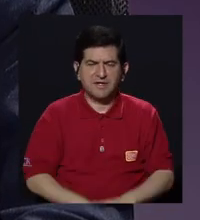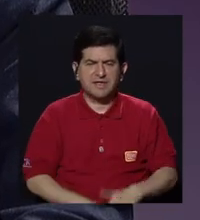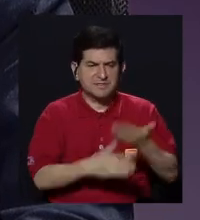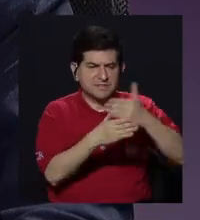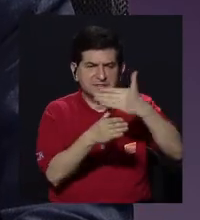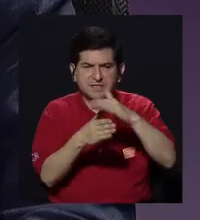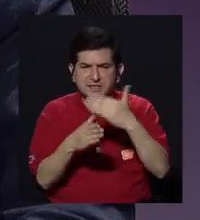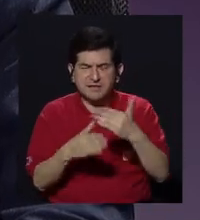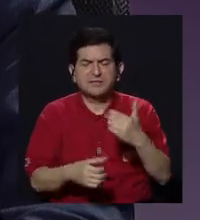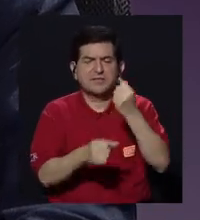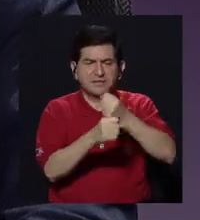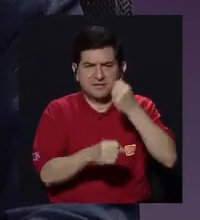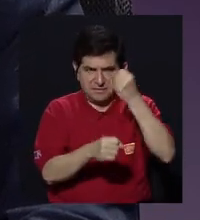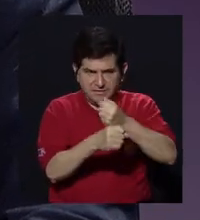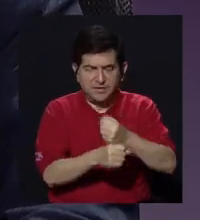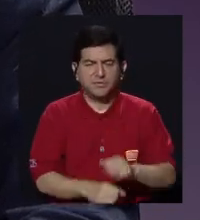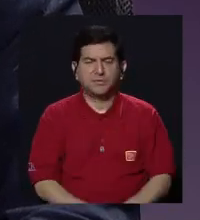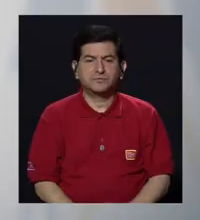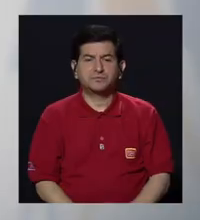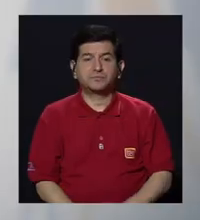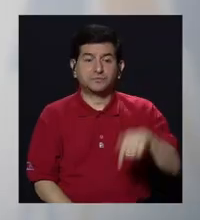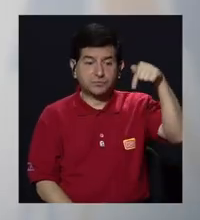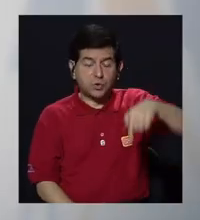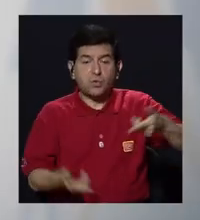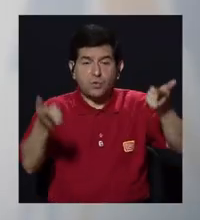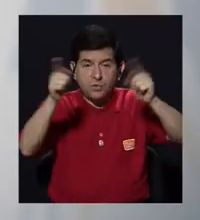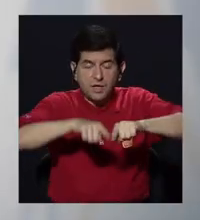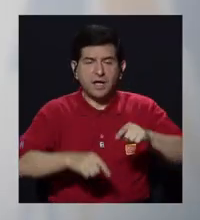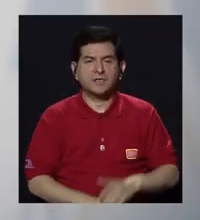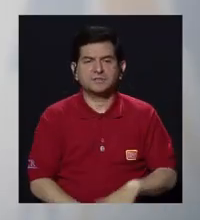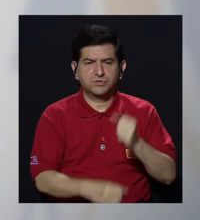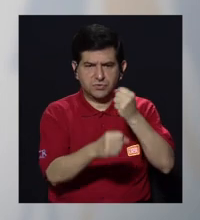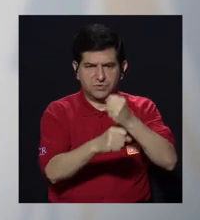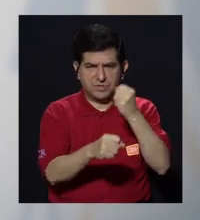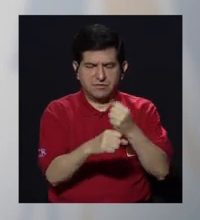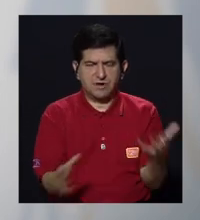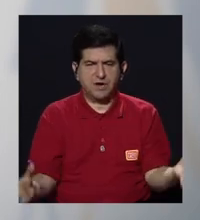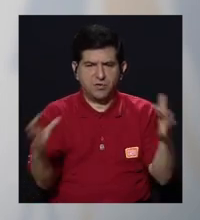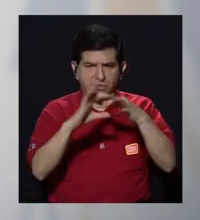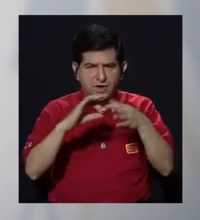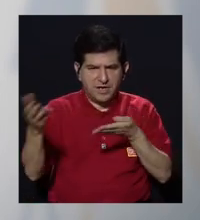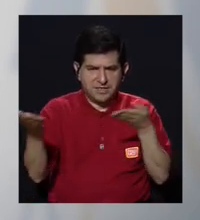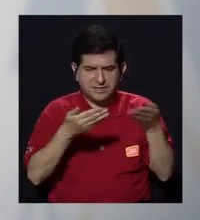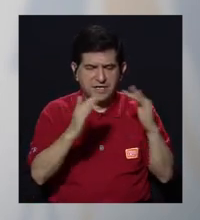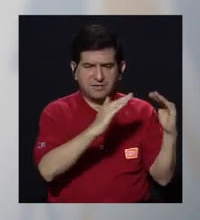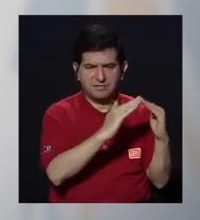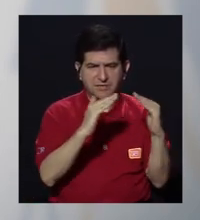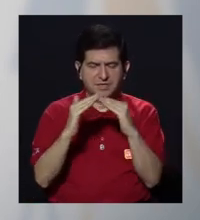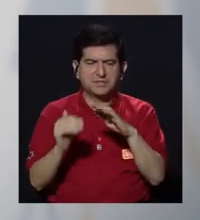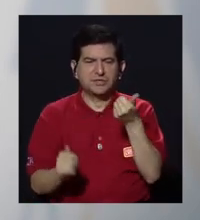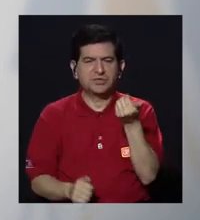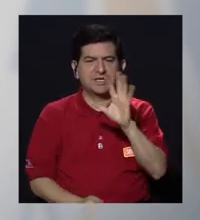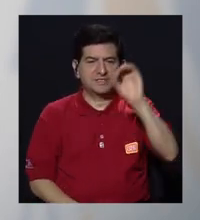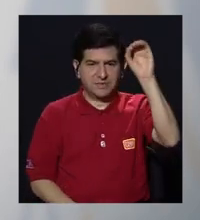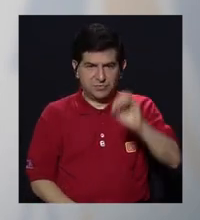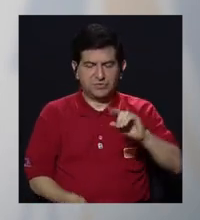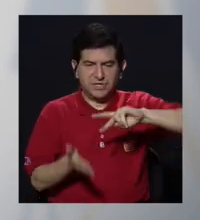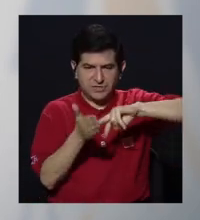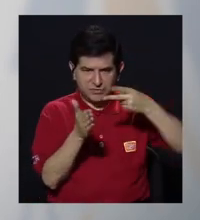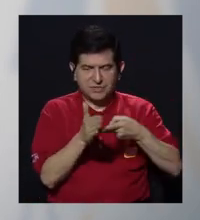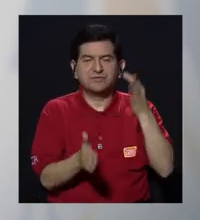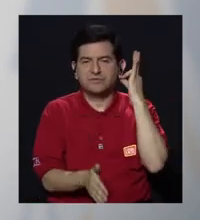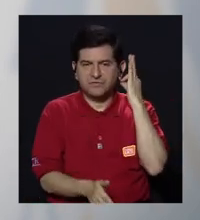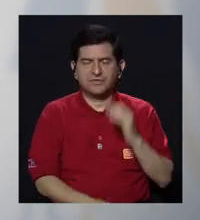la tenemos en la distribución de puestos de trabajo. Hoy, en el caso de los puestos que tiene que ver con servicios domésticos, un